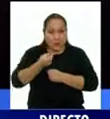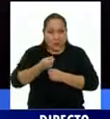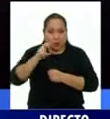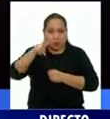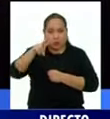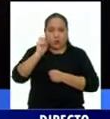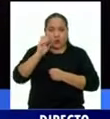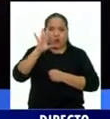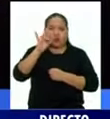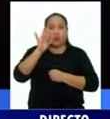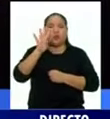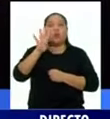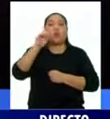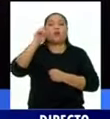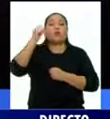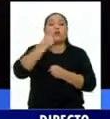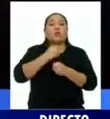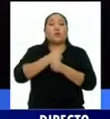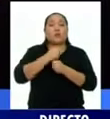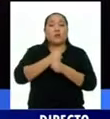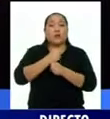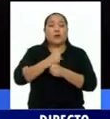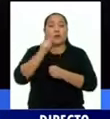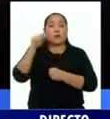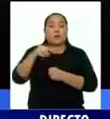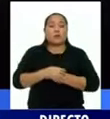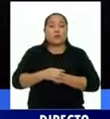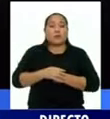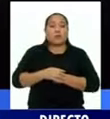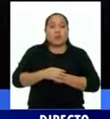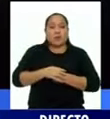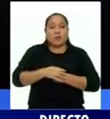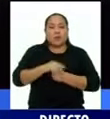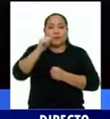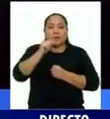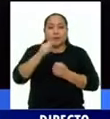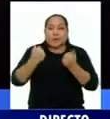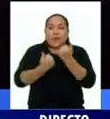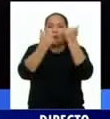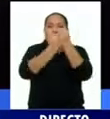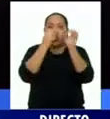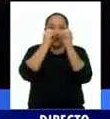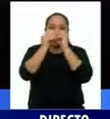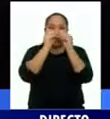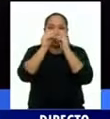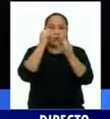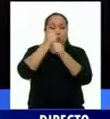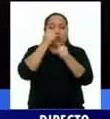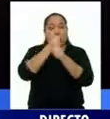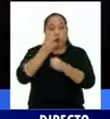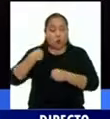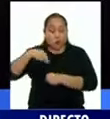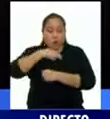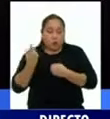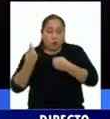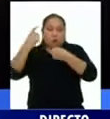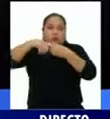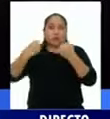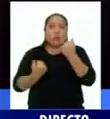11.284 empleos en estos 60 distritos. Creo que es parte del apoyo a la recuperación del empleo en el que estamos involucrados todos.